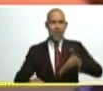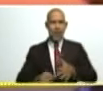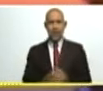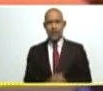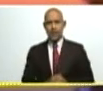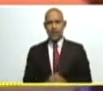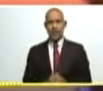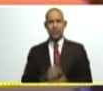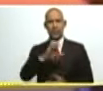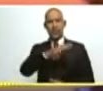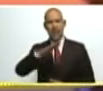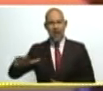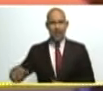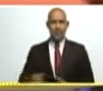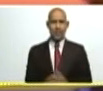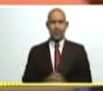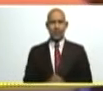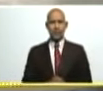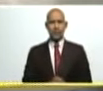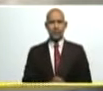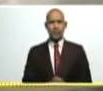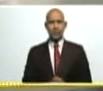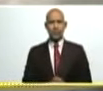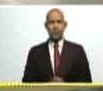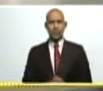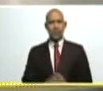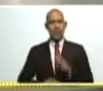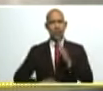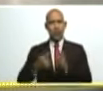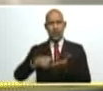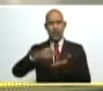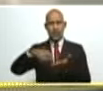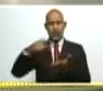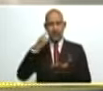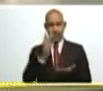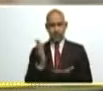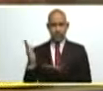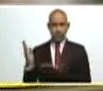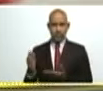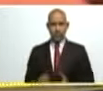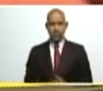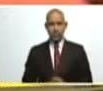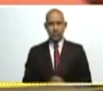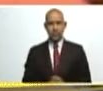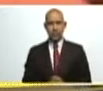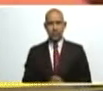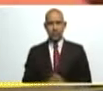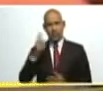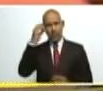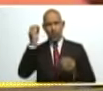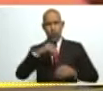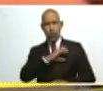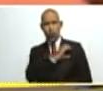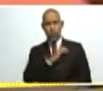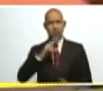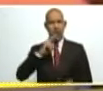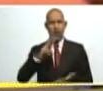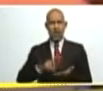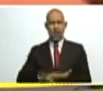Latina, caribeña. Vamos a mandarla, esta carta, para que se establezca la Comisión de la Verdad y